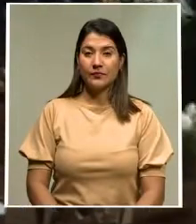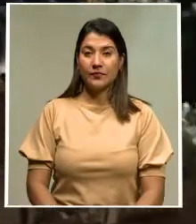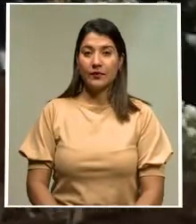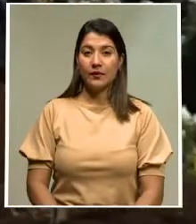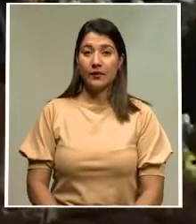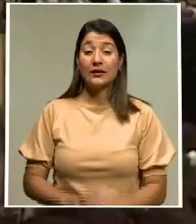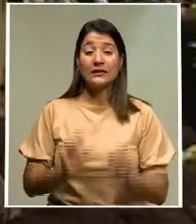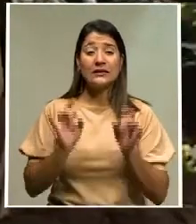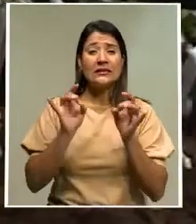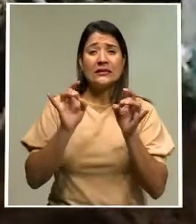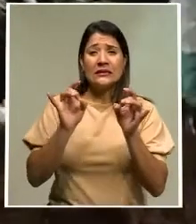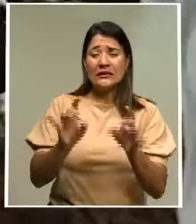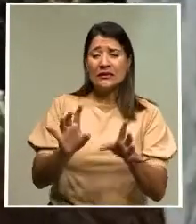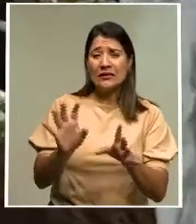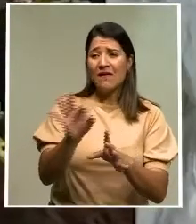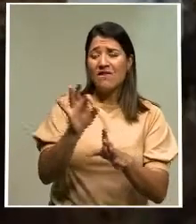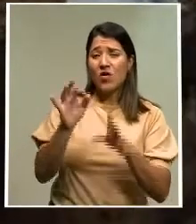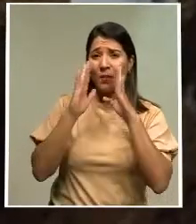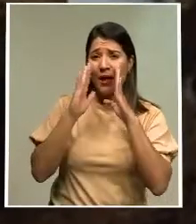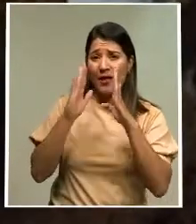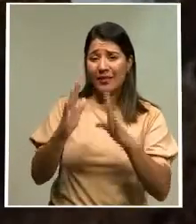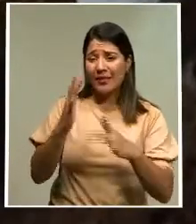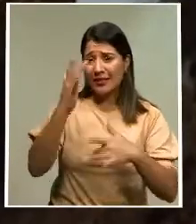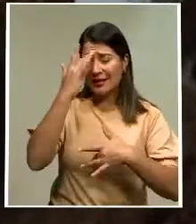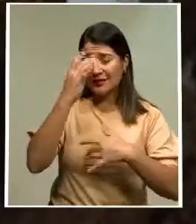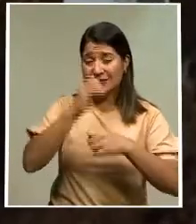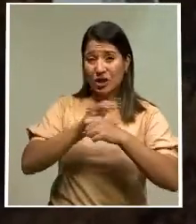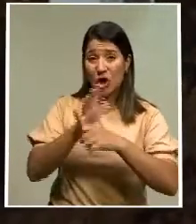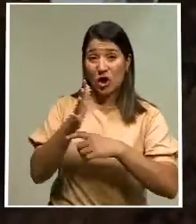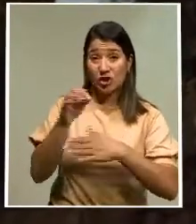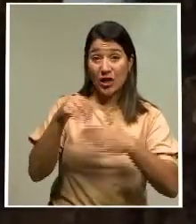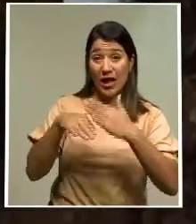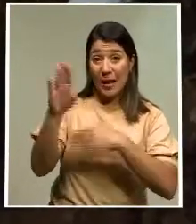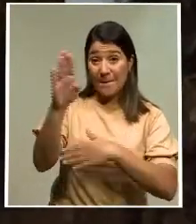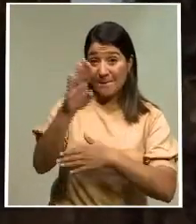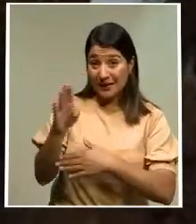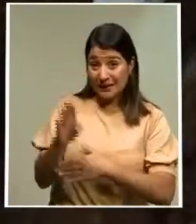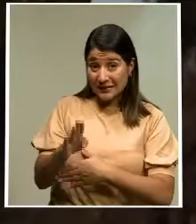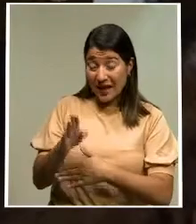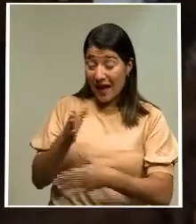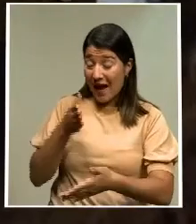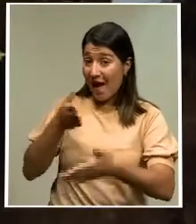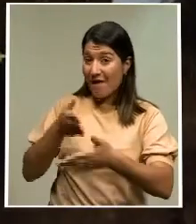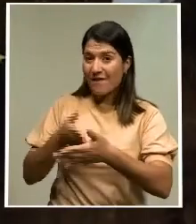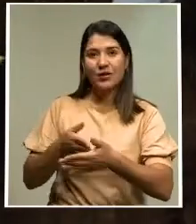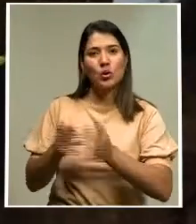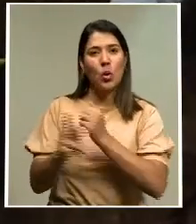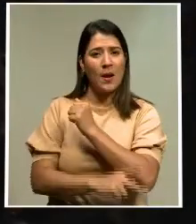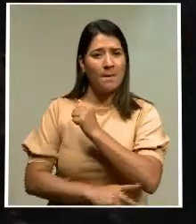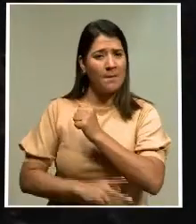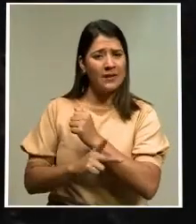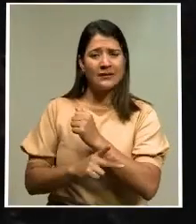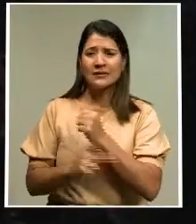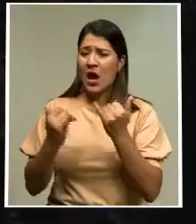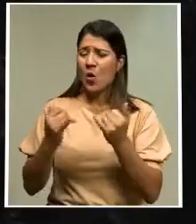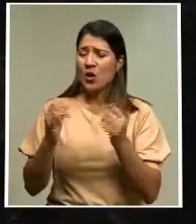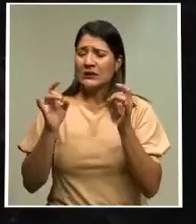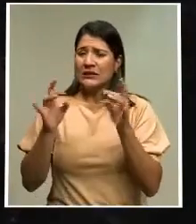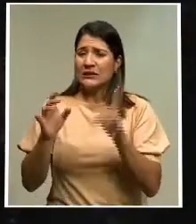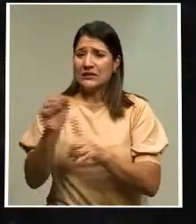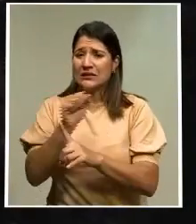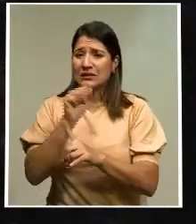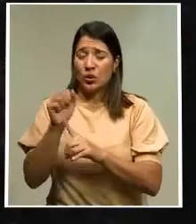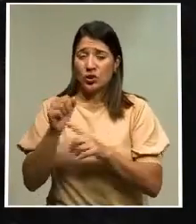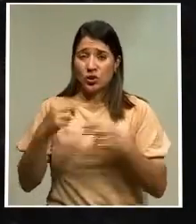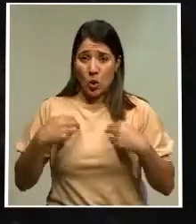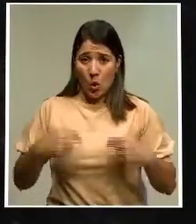La caótica gestión de la crisis del coronavirus en Brasil hundió al país en una catástrofe humanitaria. Eso denunció el